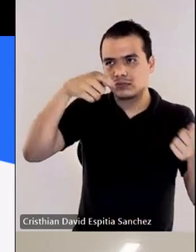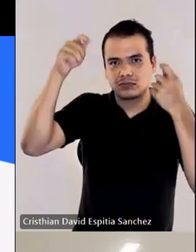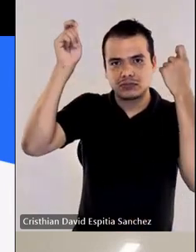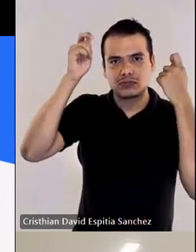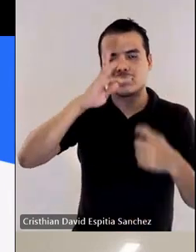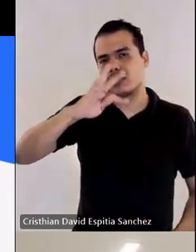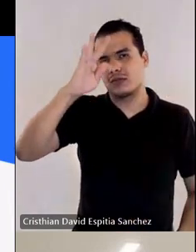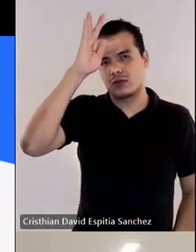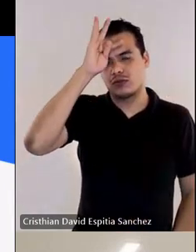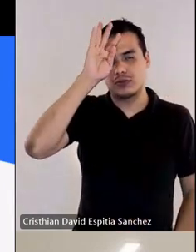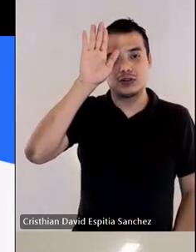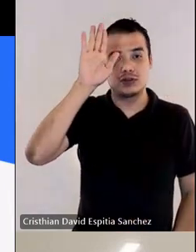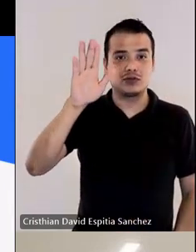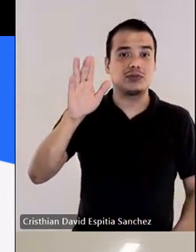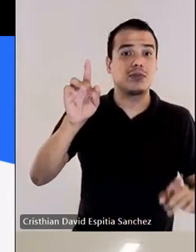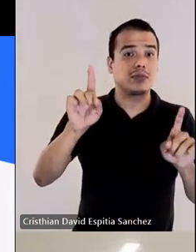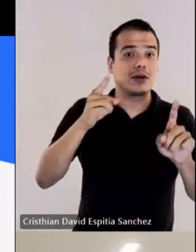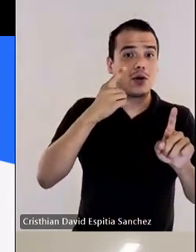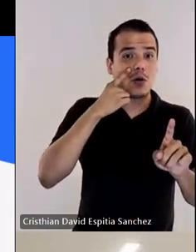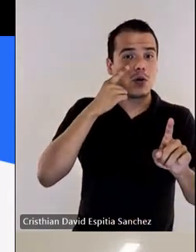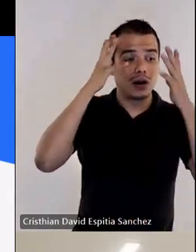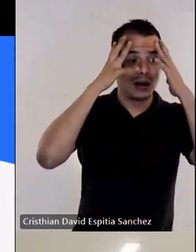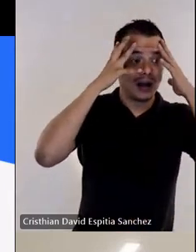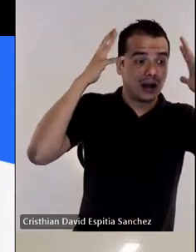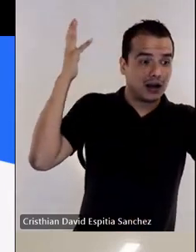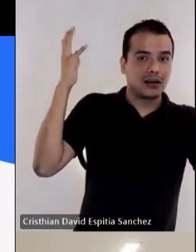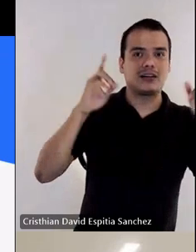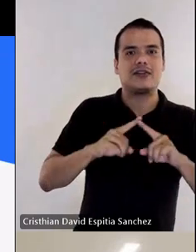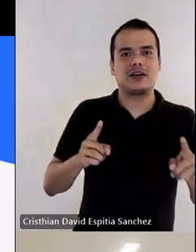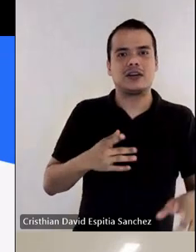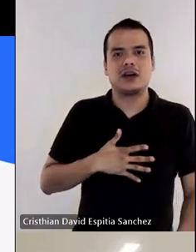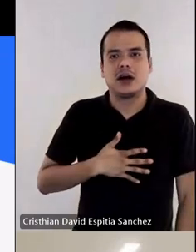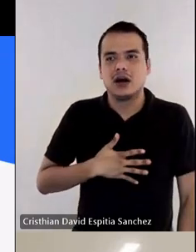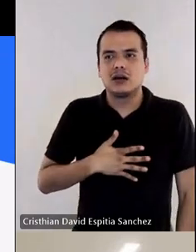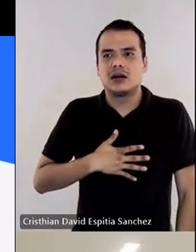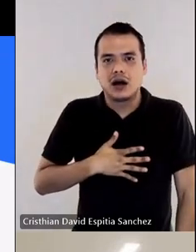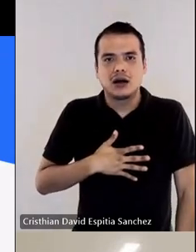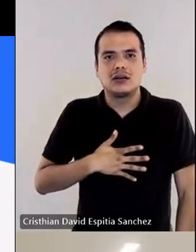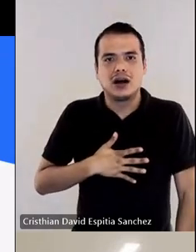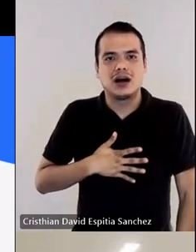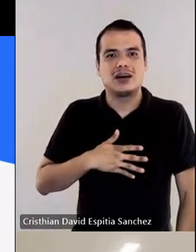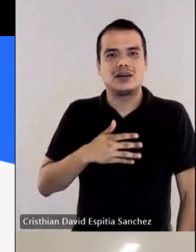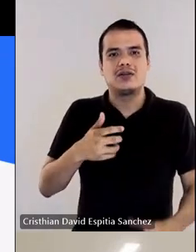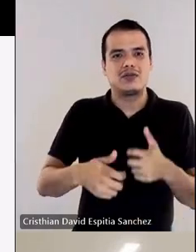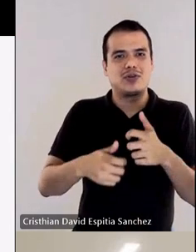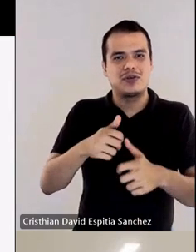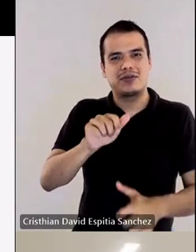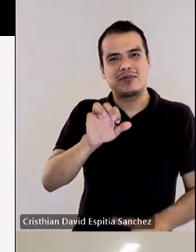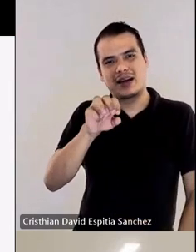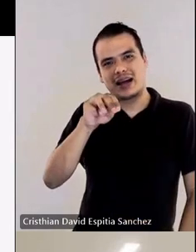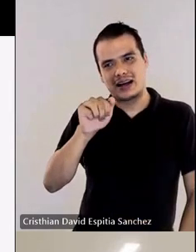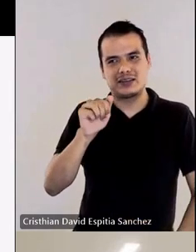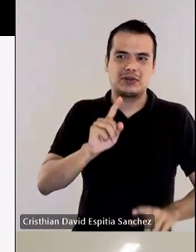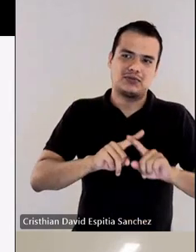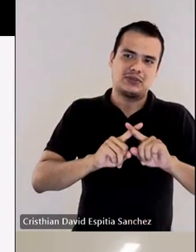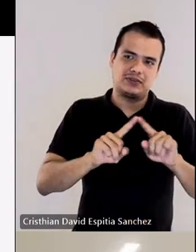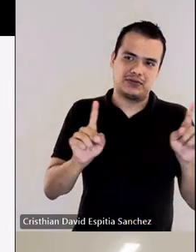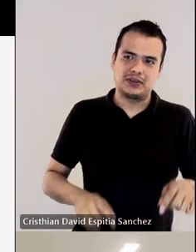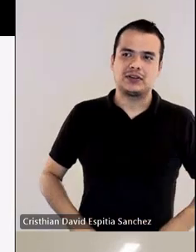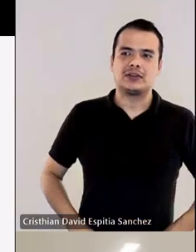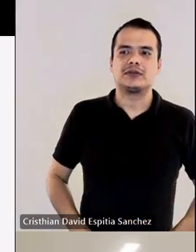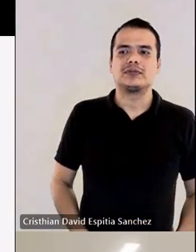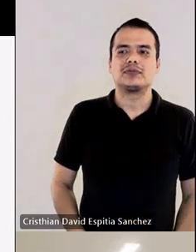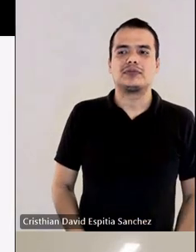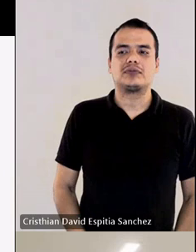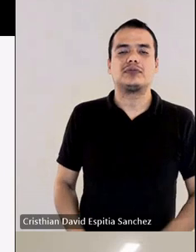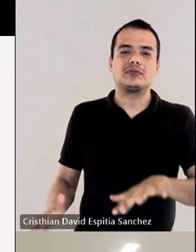diferenciar muy bien un ataque de ansiedad a un tema asmático, ¿no? Eso es bastante porque la acción es totalmente diferente. En cuanto a